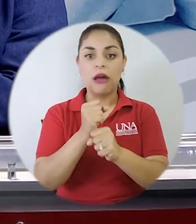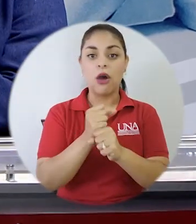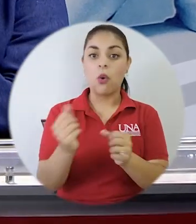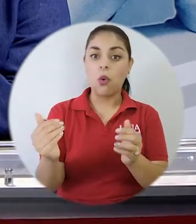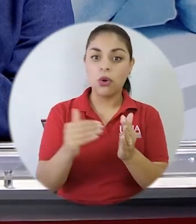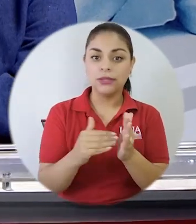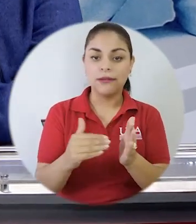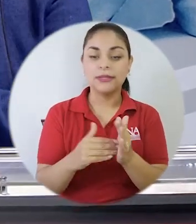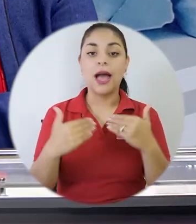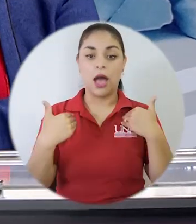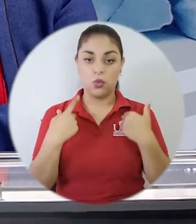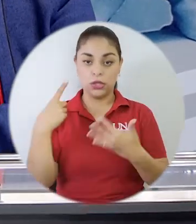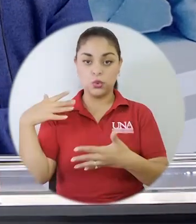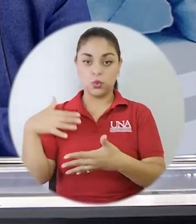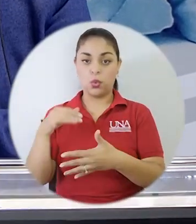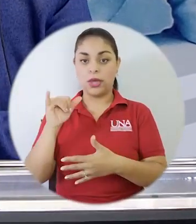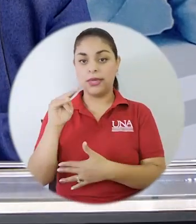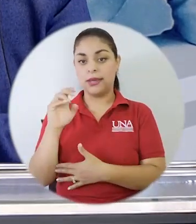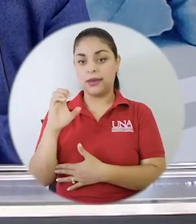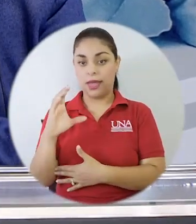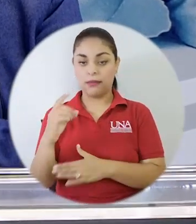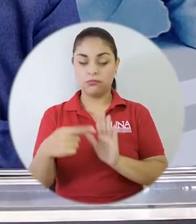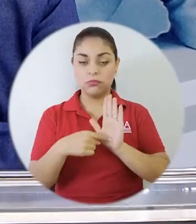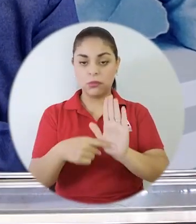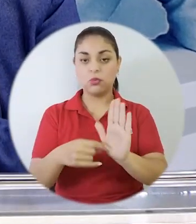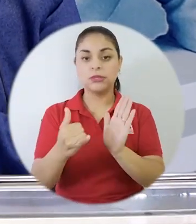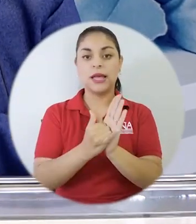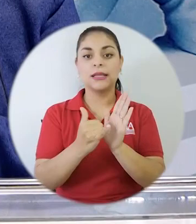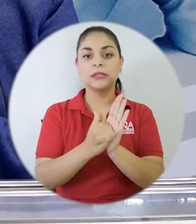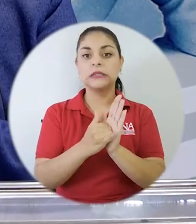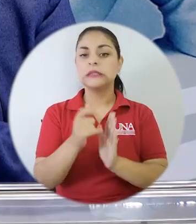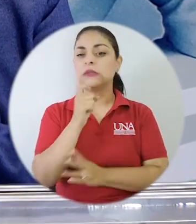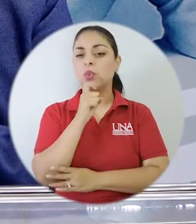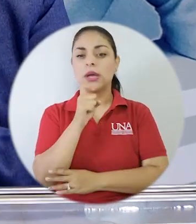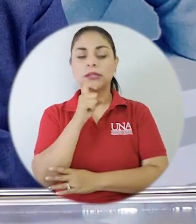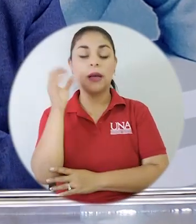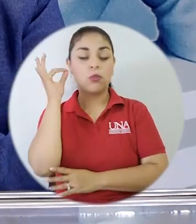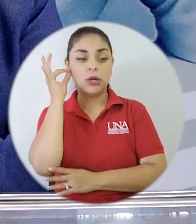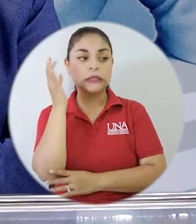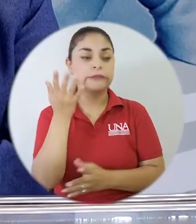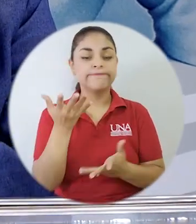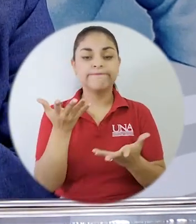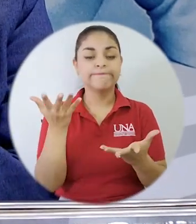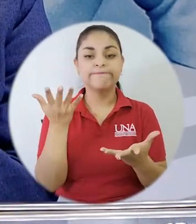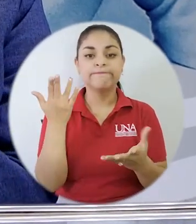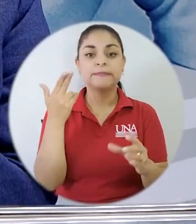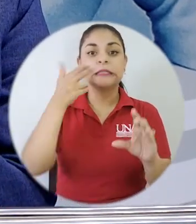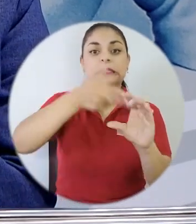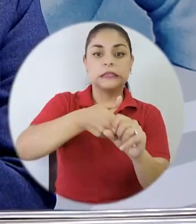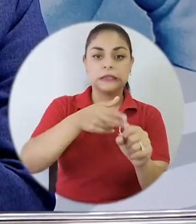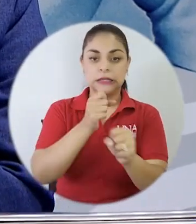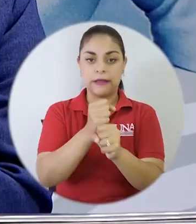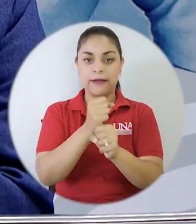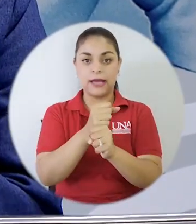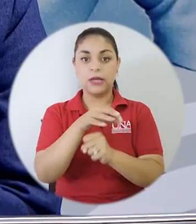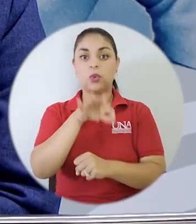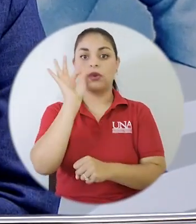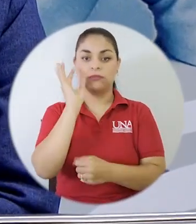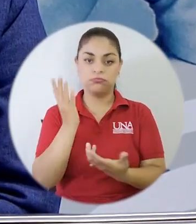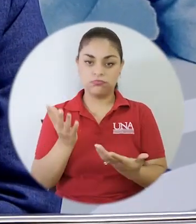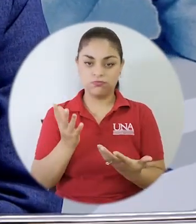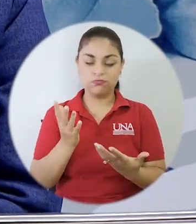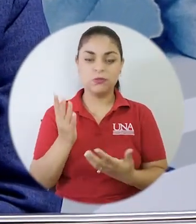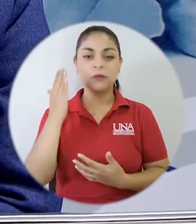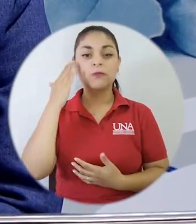volviendo a insertar, muchas de ellas, y hay un estudio de INEC que demuestra eso, les ha costado a algunas de ellas volverse a insertar